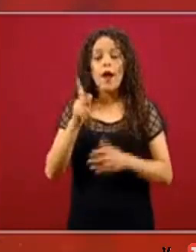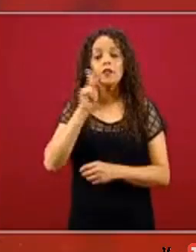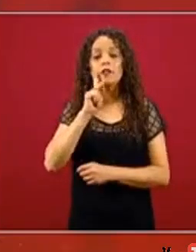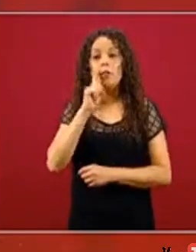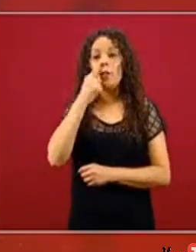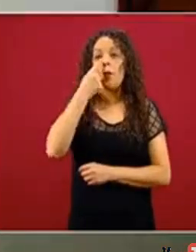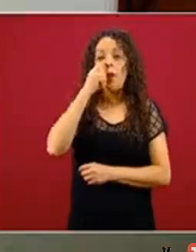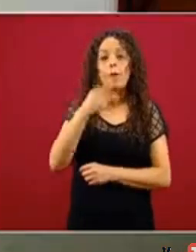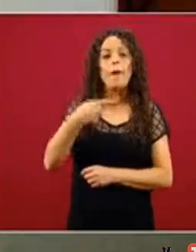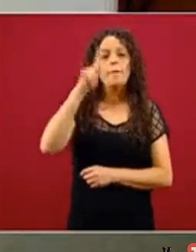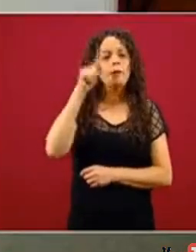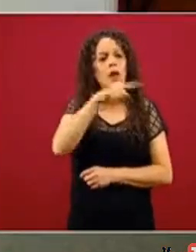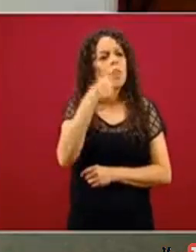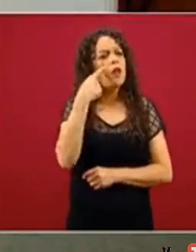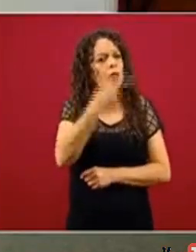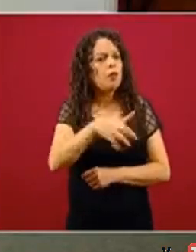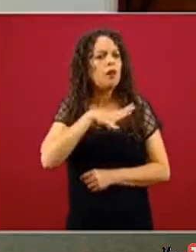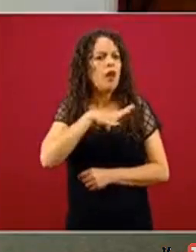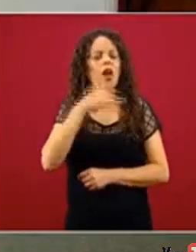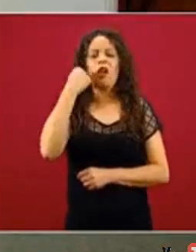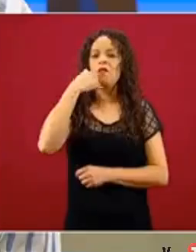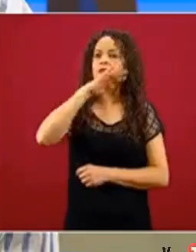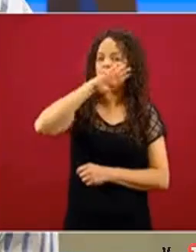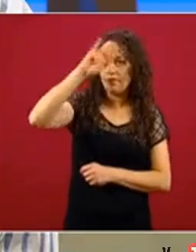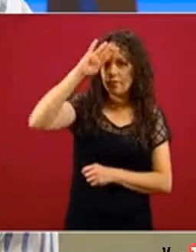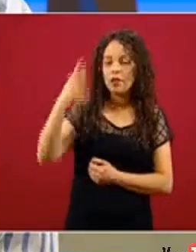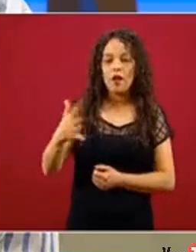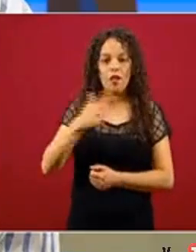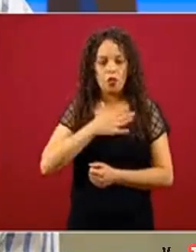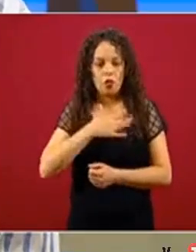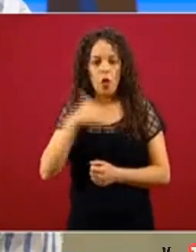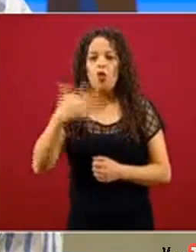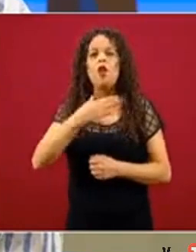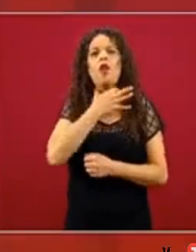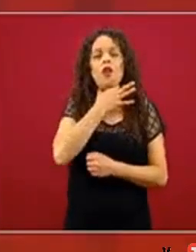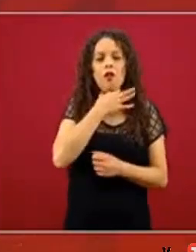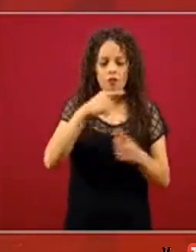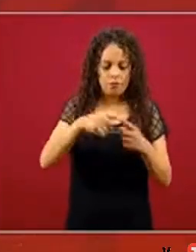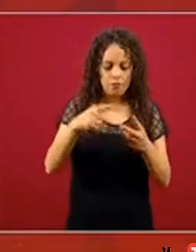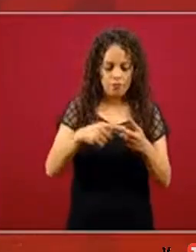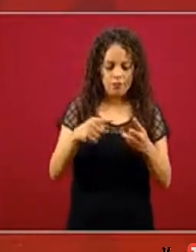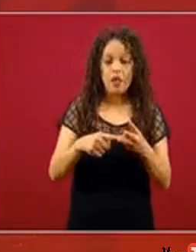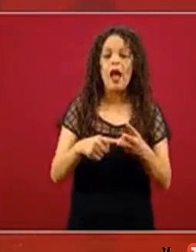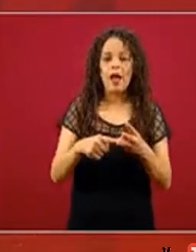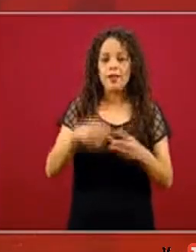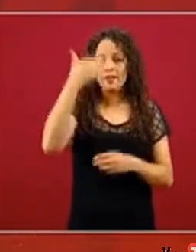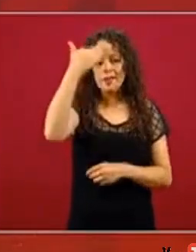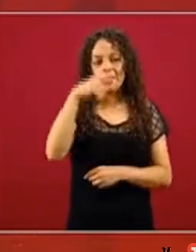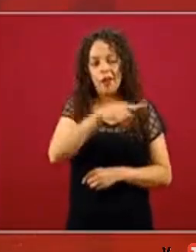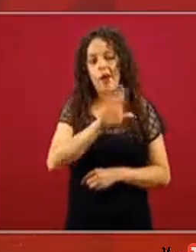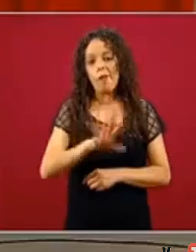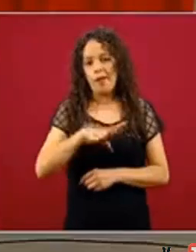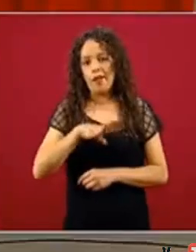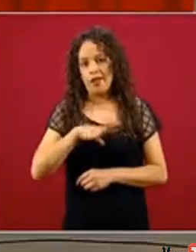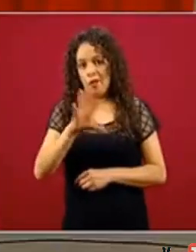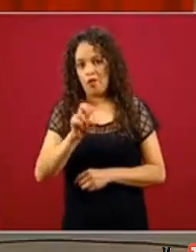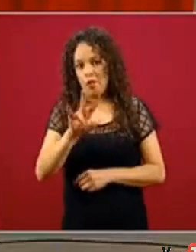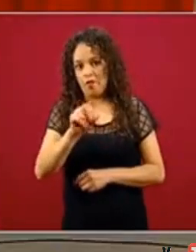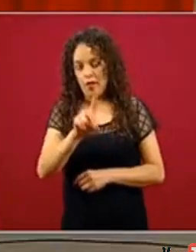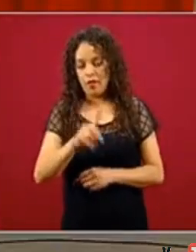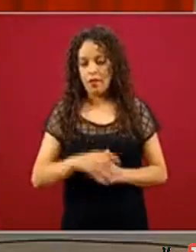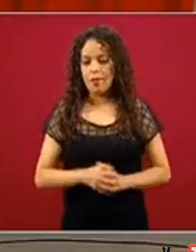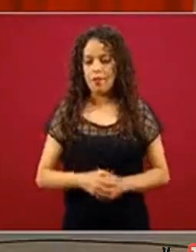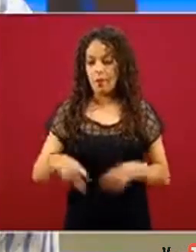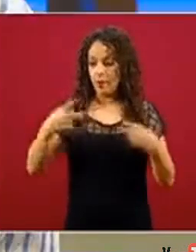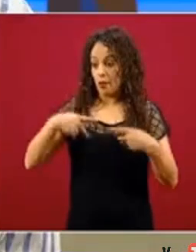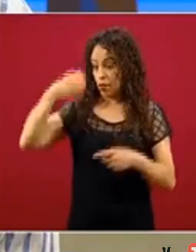clínicas, fiebre, tos, dolor de garganta, etcétera. Las personas profesionales de la salud, los médicos y